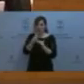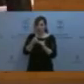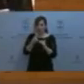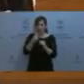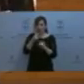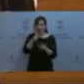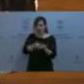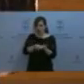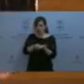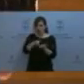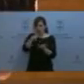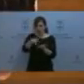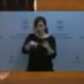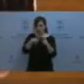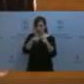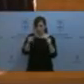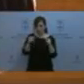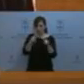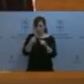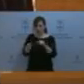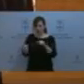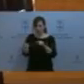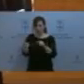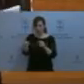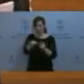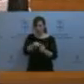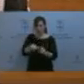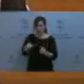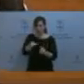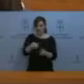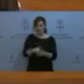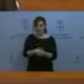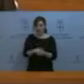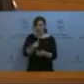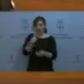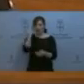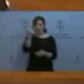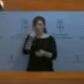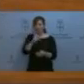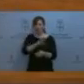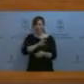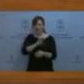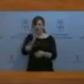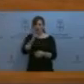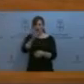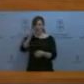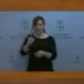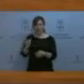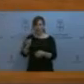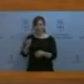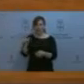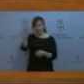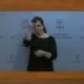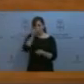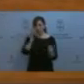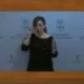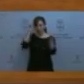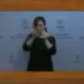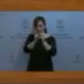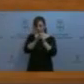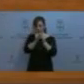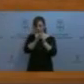otra diferente al castellano. Y yo creía que en eso, señor Fernández, compartíamos tesis,